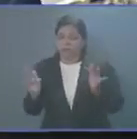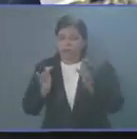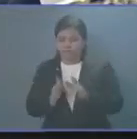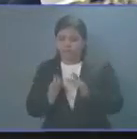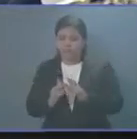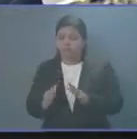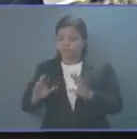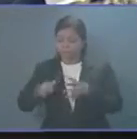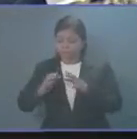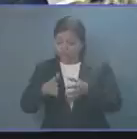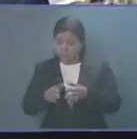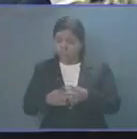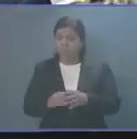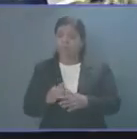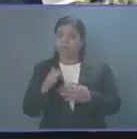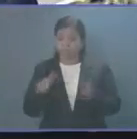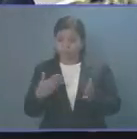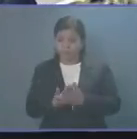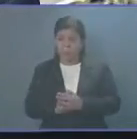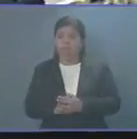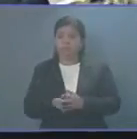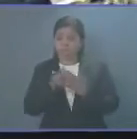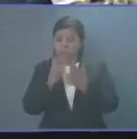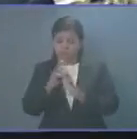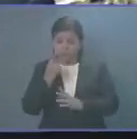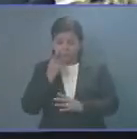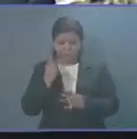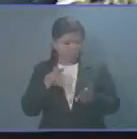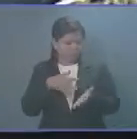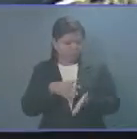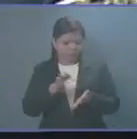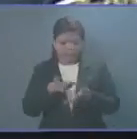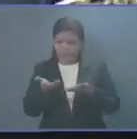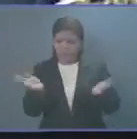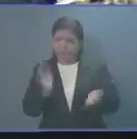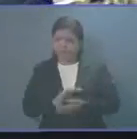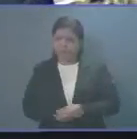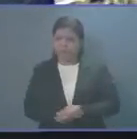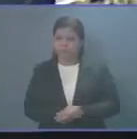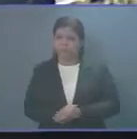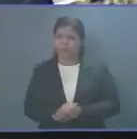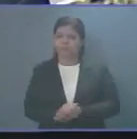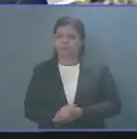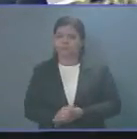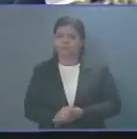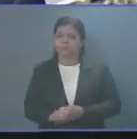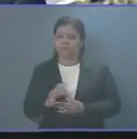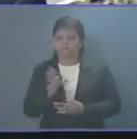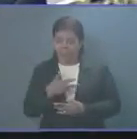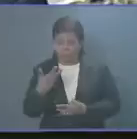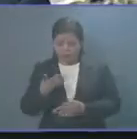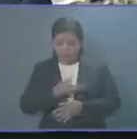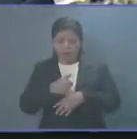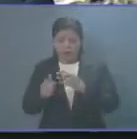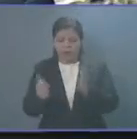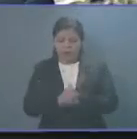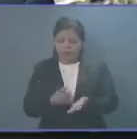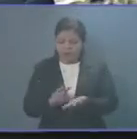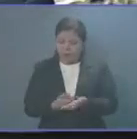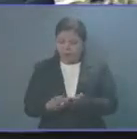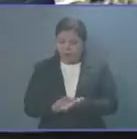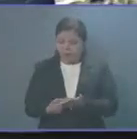las comisiones se hicieran a la vista pública y que los debates también en este plenario se